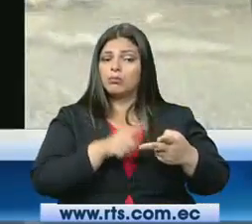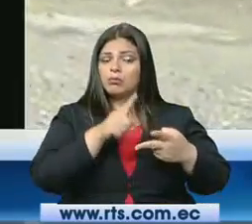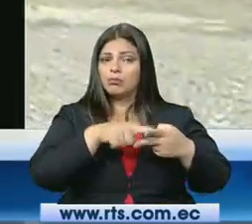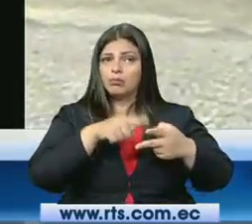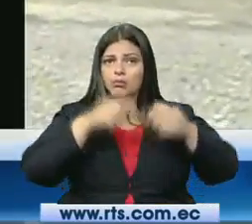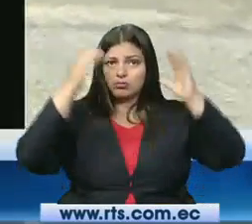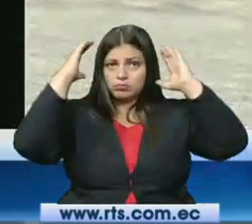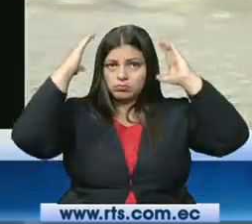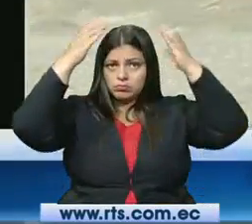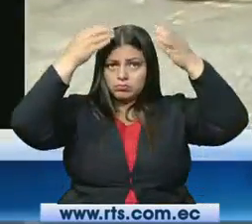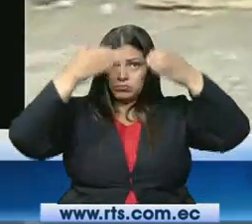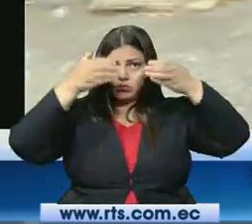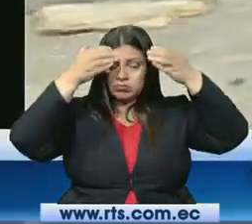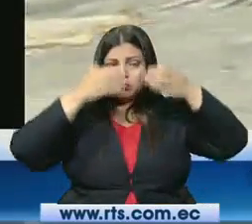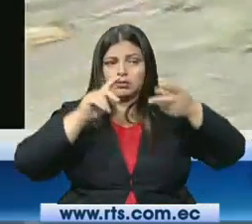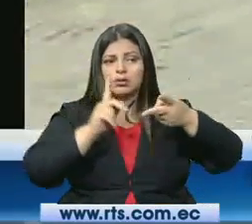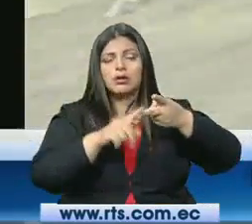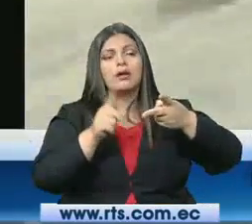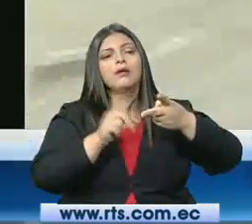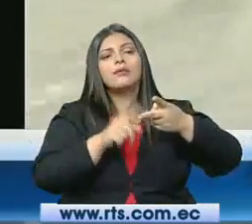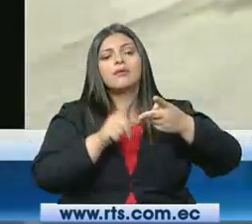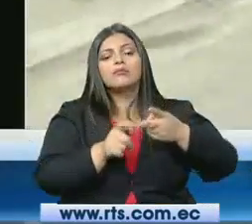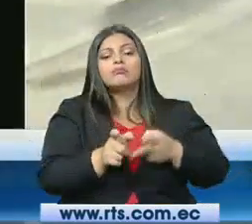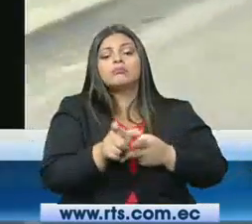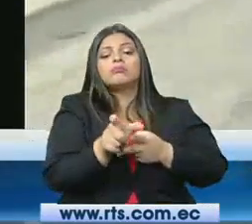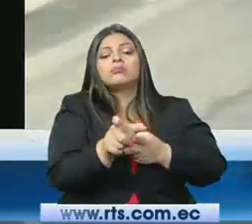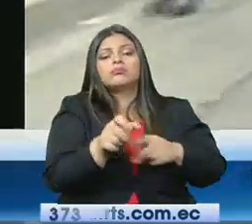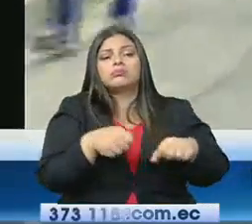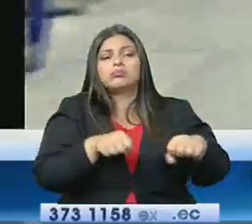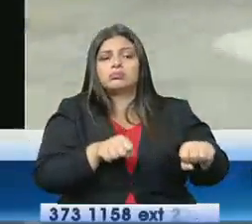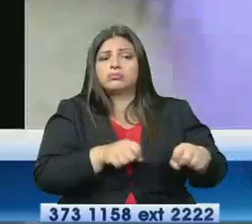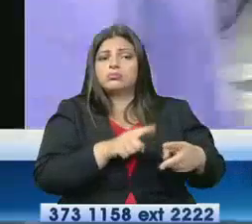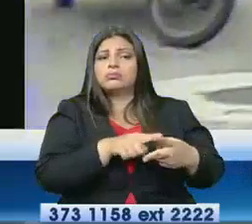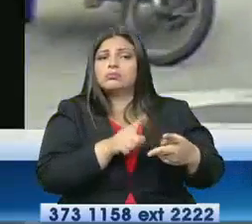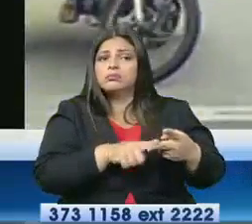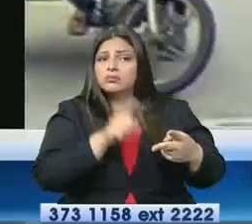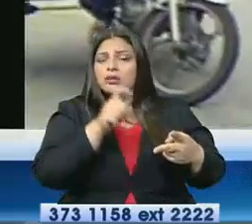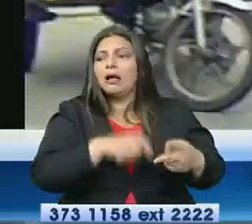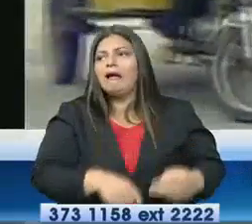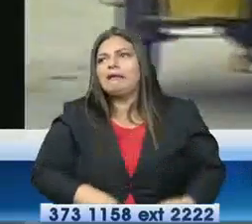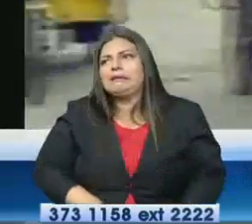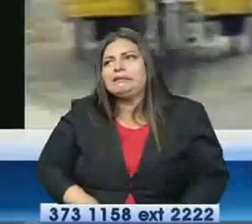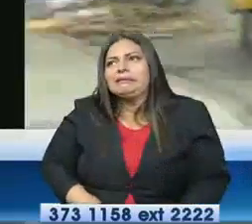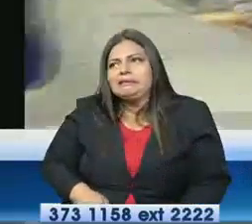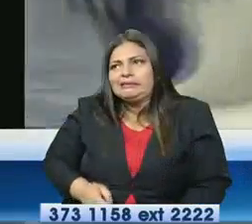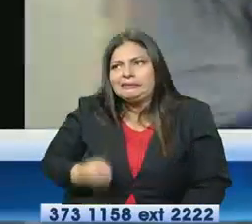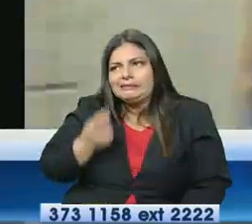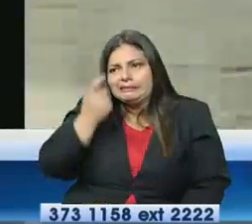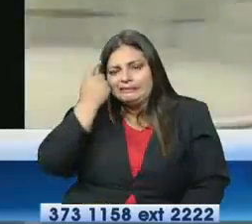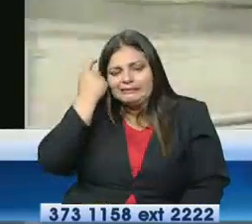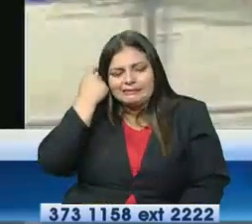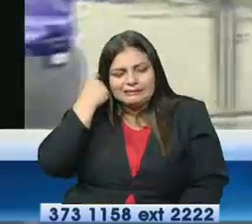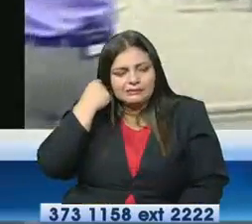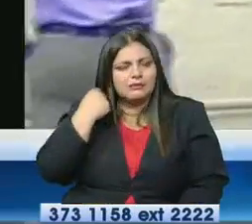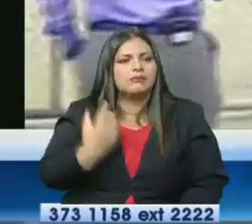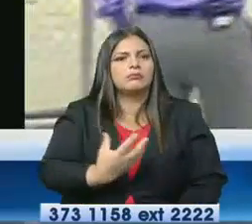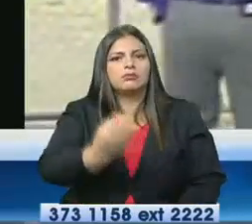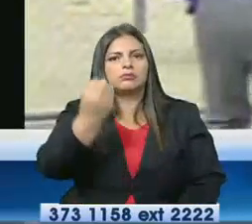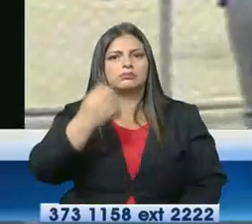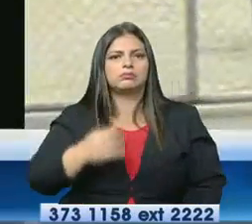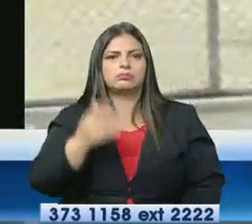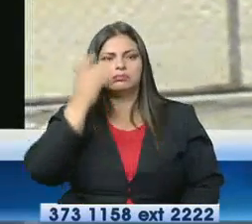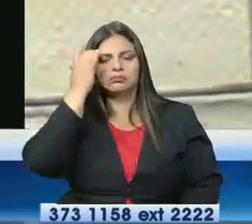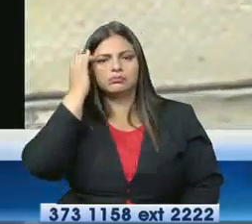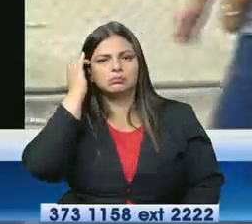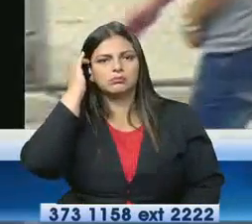puede ser citado. Vamos a dialogar ahora con los usuarios a ver qué dicen. Mi señora. ¿Cómo usted? Sí. Buenos